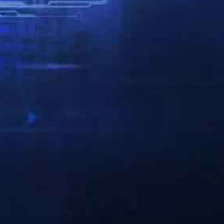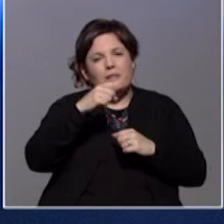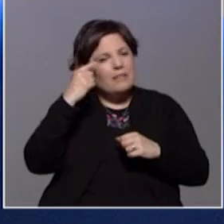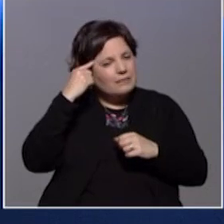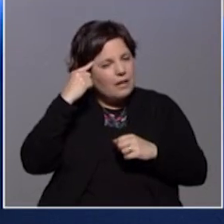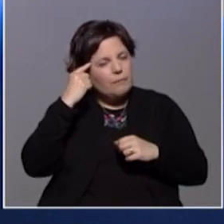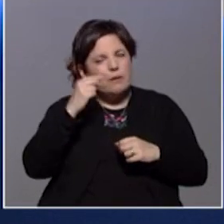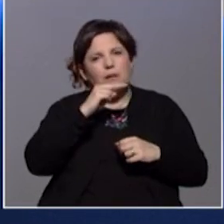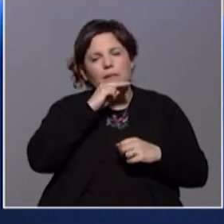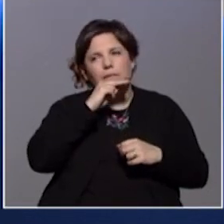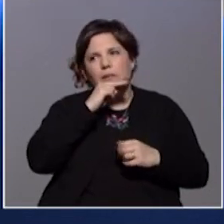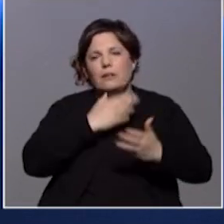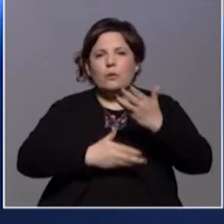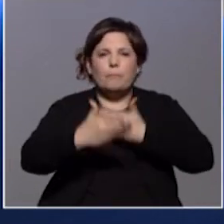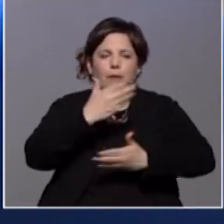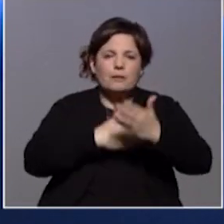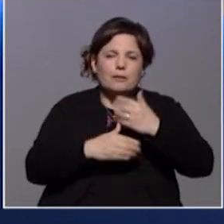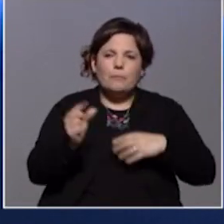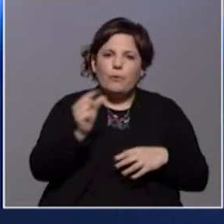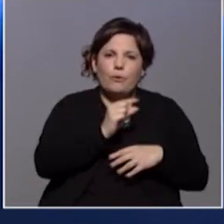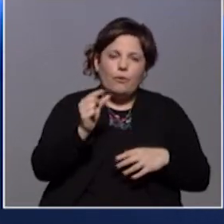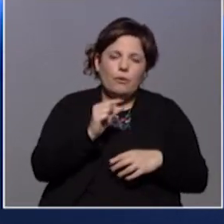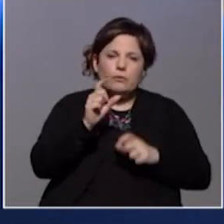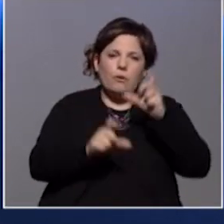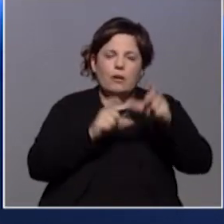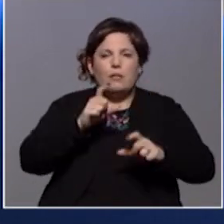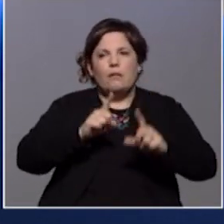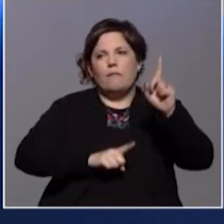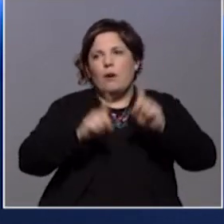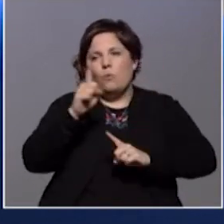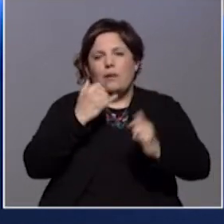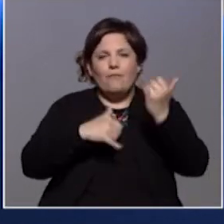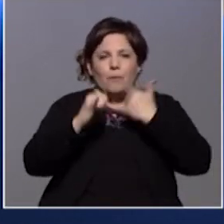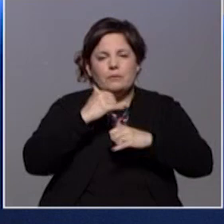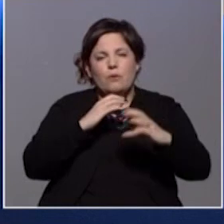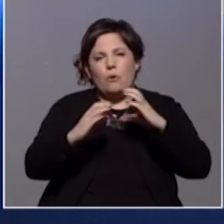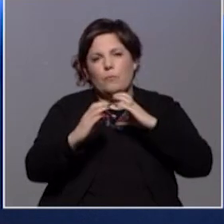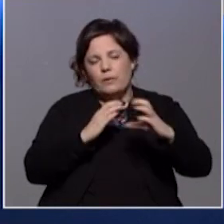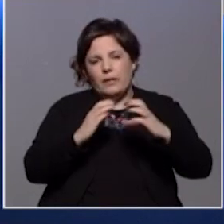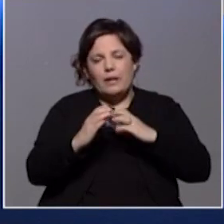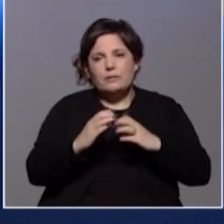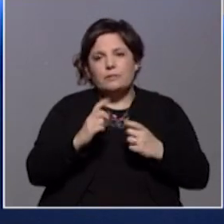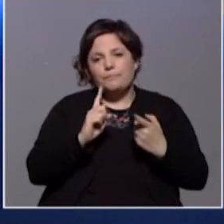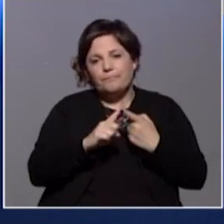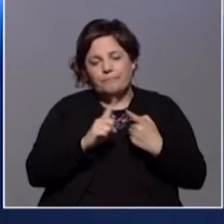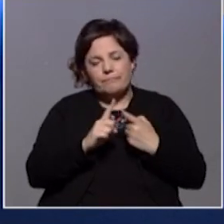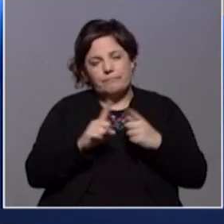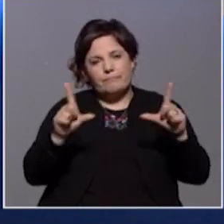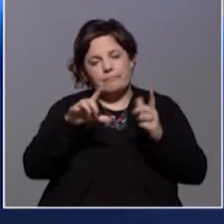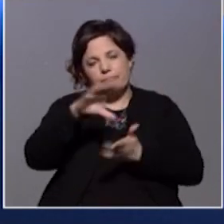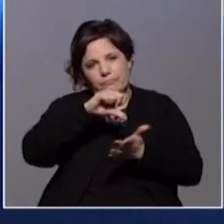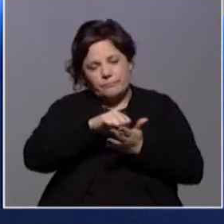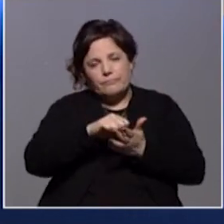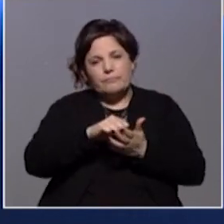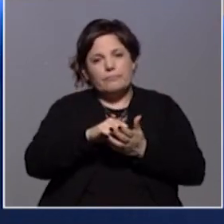saben que todos los viernes compartimos los cortos que elabora la gente de la Facultad de Información y Comunicación, la FIC, que en convenio con TV Ciudad y a